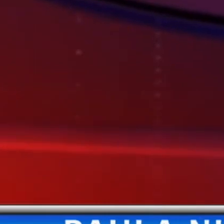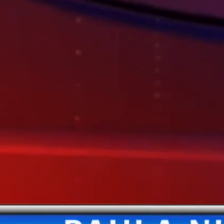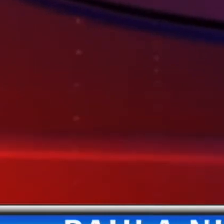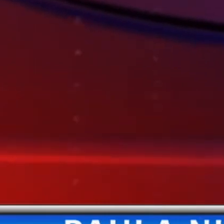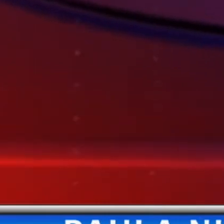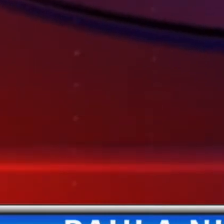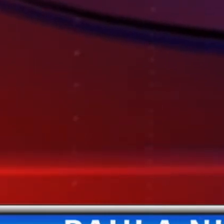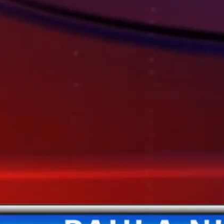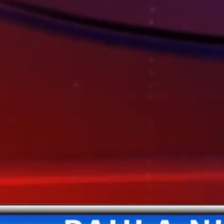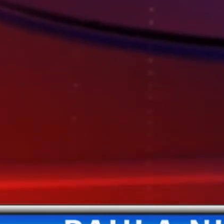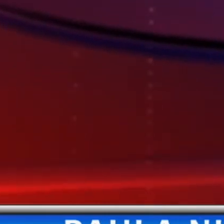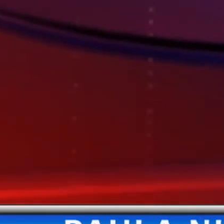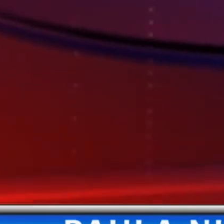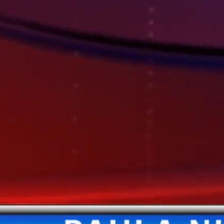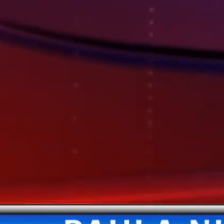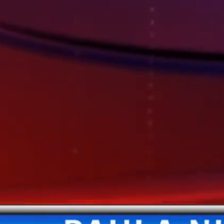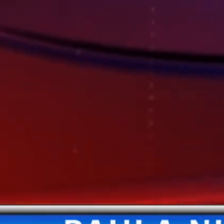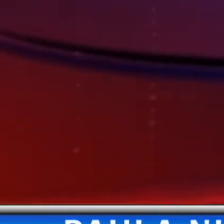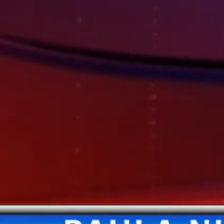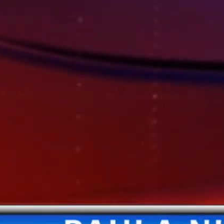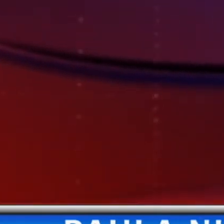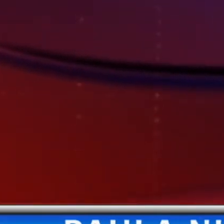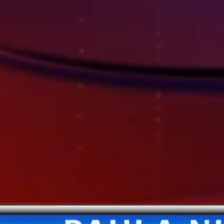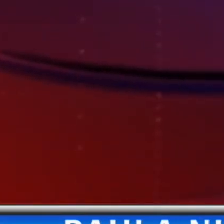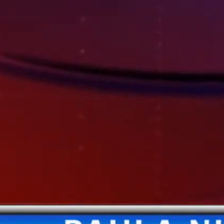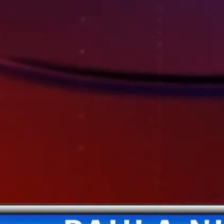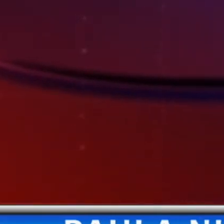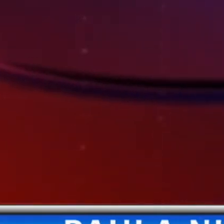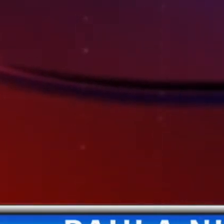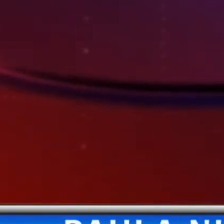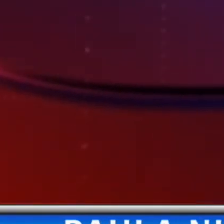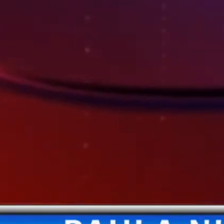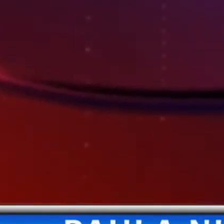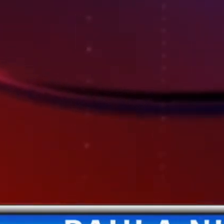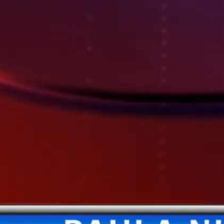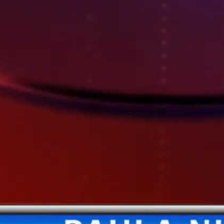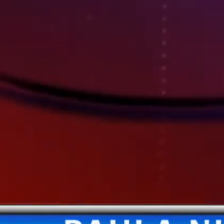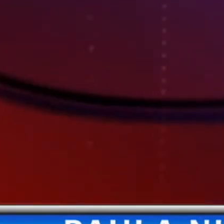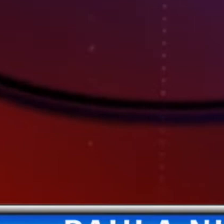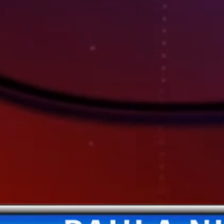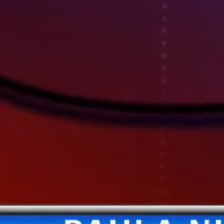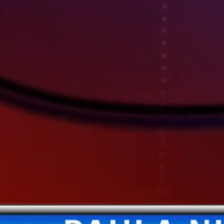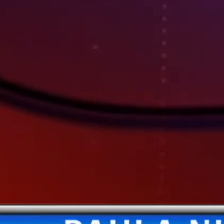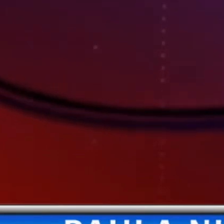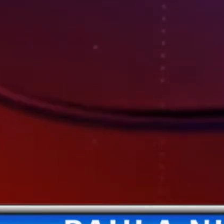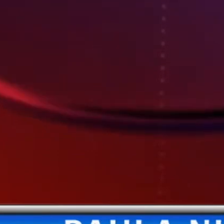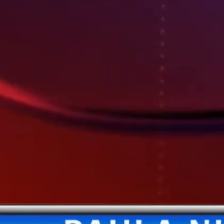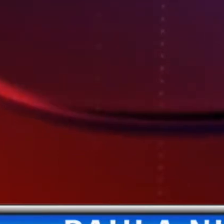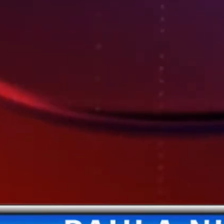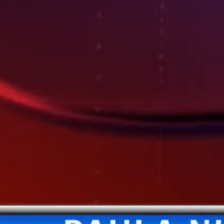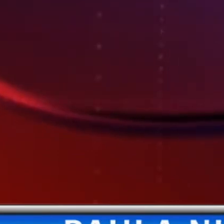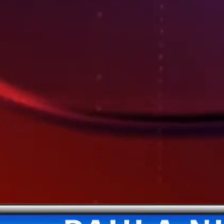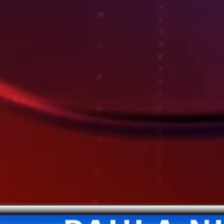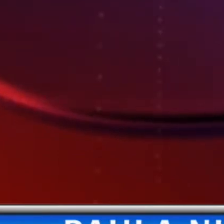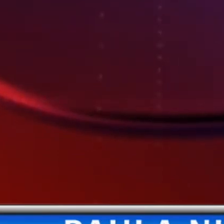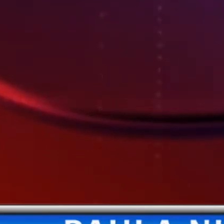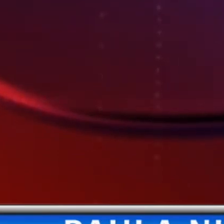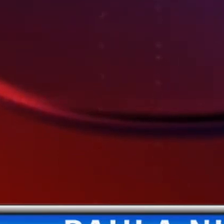que lamentablemente ha hecho que diversas comunidades, diversas comunas y también nuestra